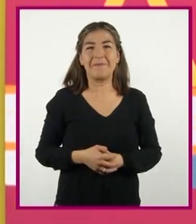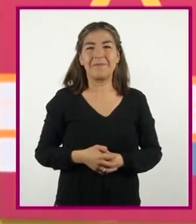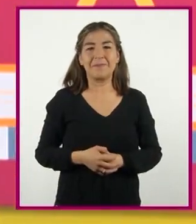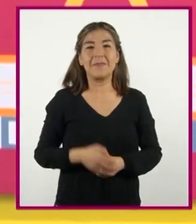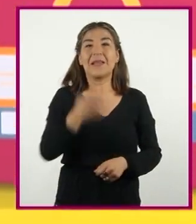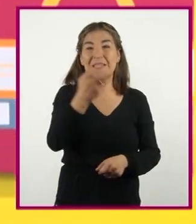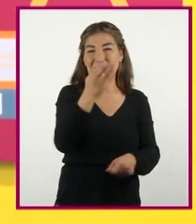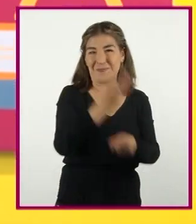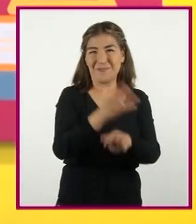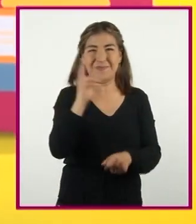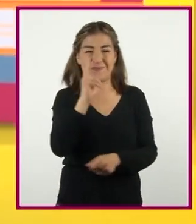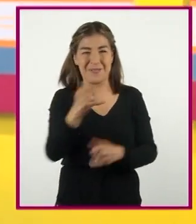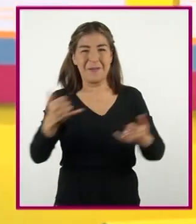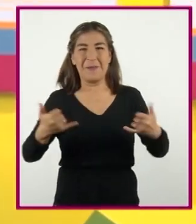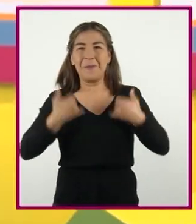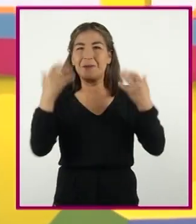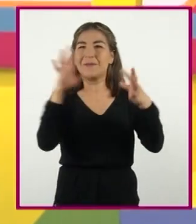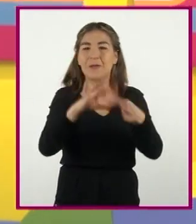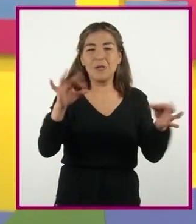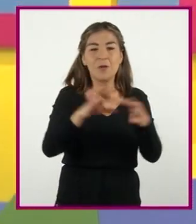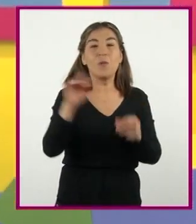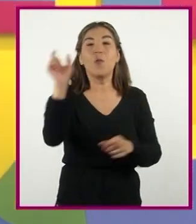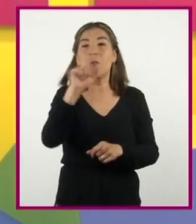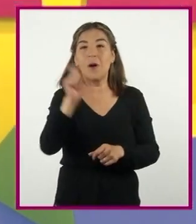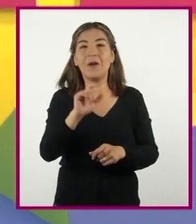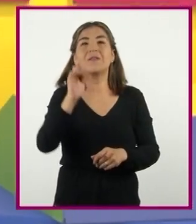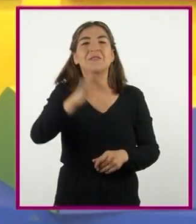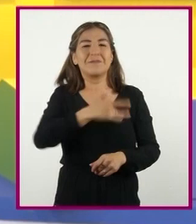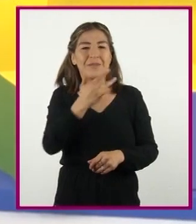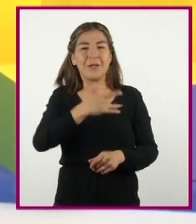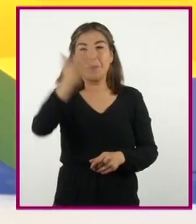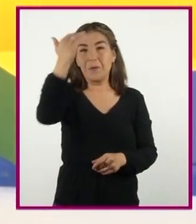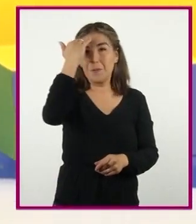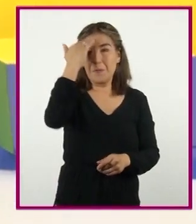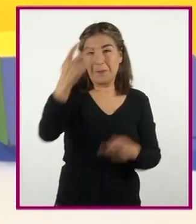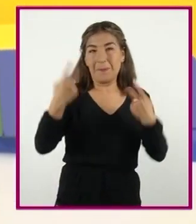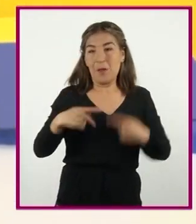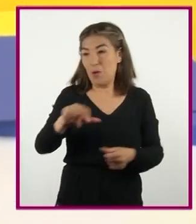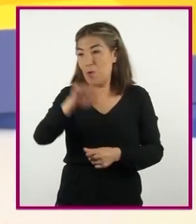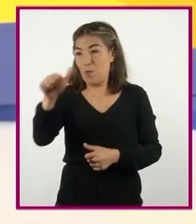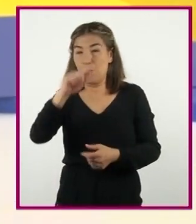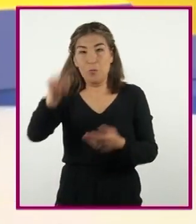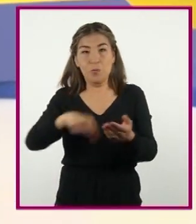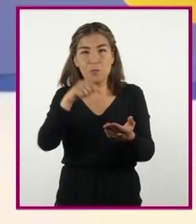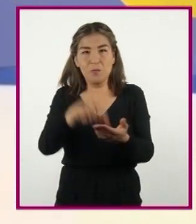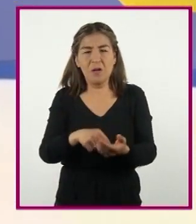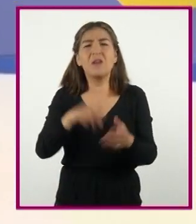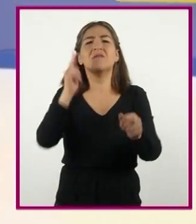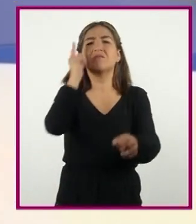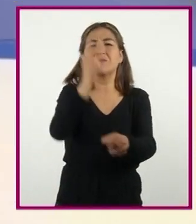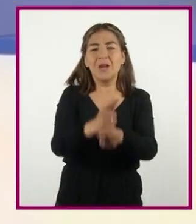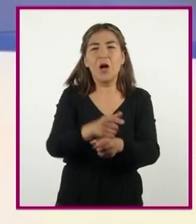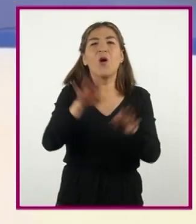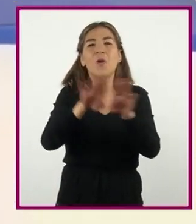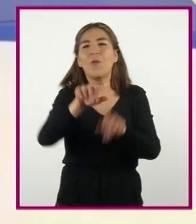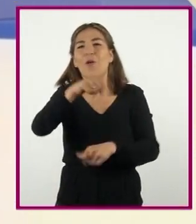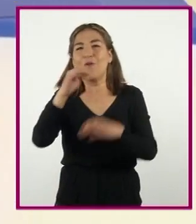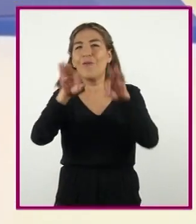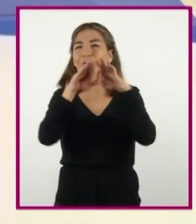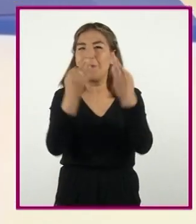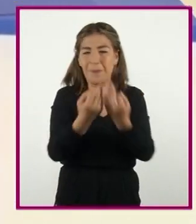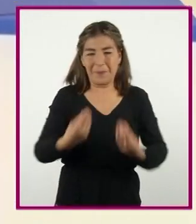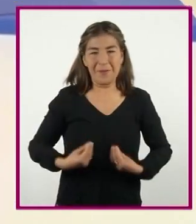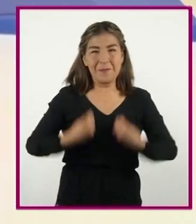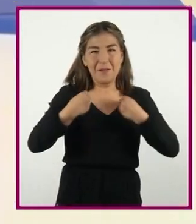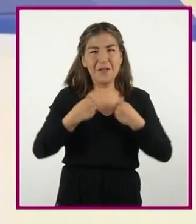y estos jóvenes, cuando tenemos la ocasión de conocer a personas de otros lugares, descubrimos otras formas de vida.